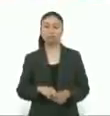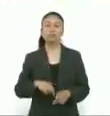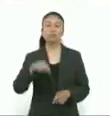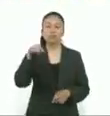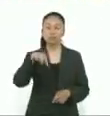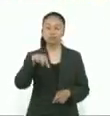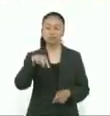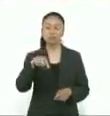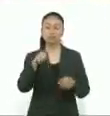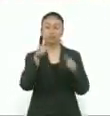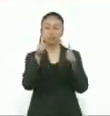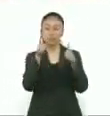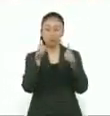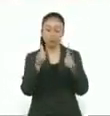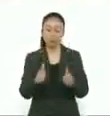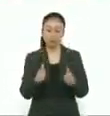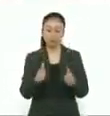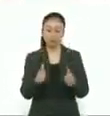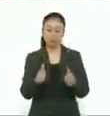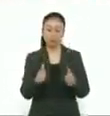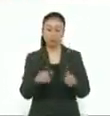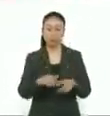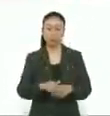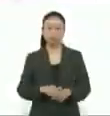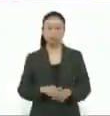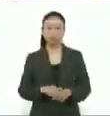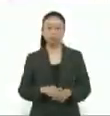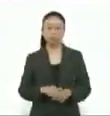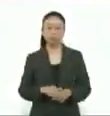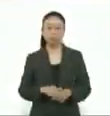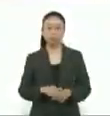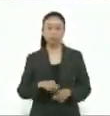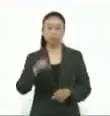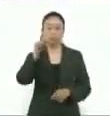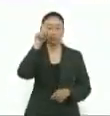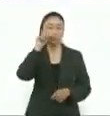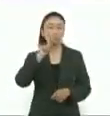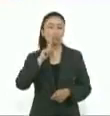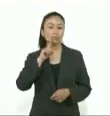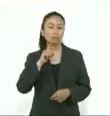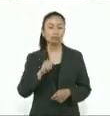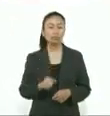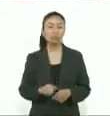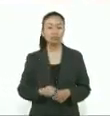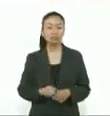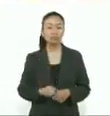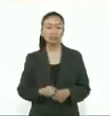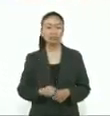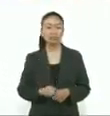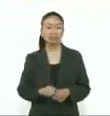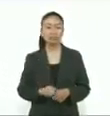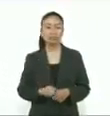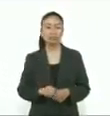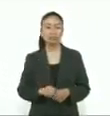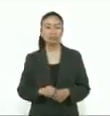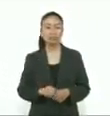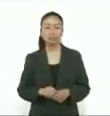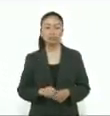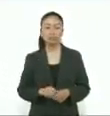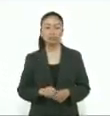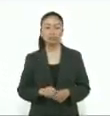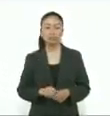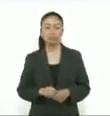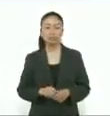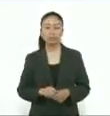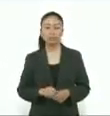1, 2, 3. Aquí estamos, mujeres que defendemos los principios de